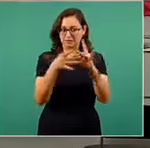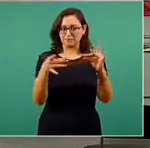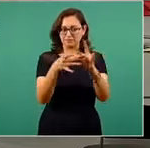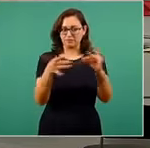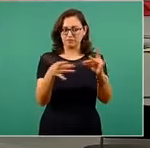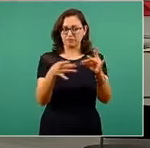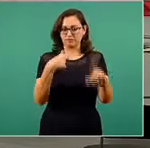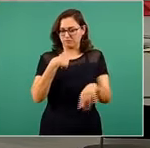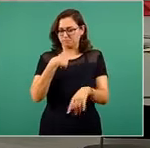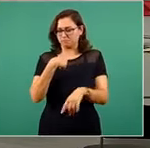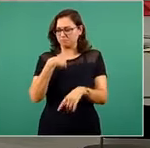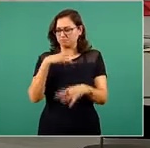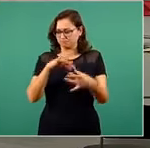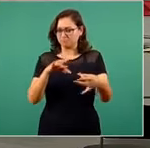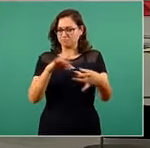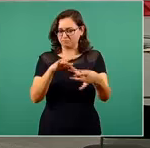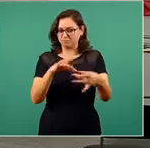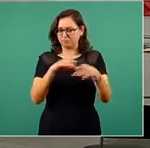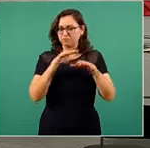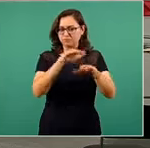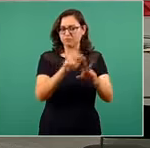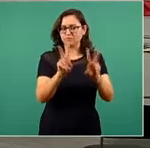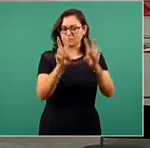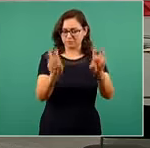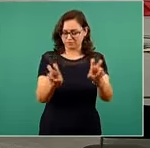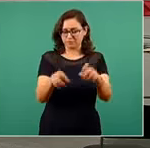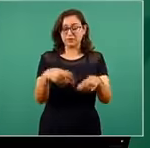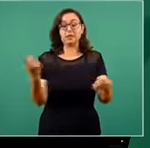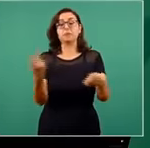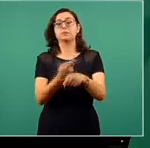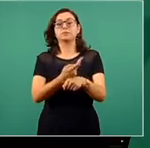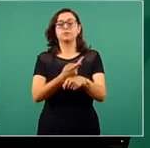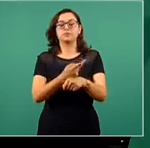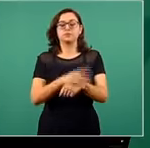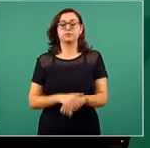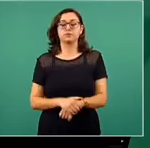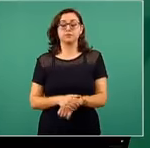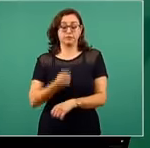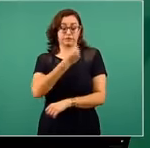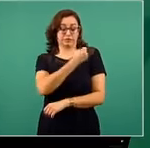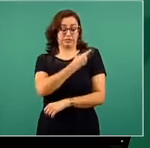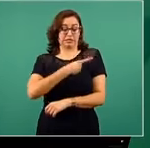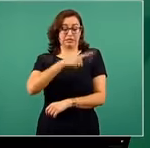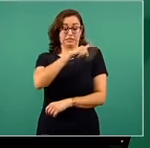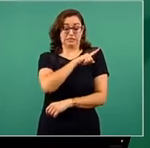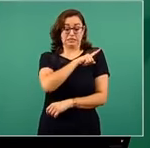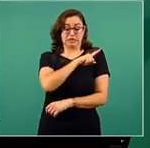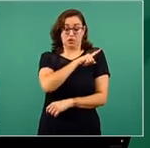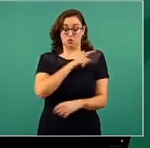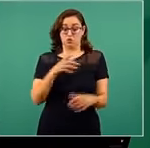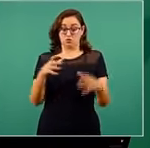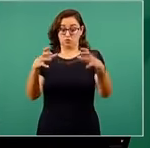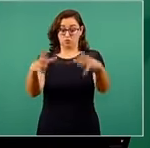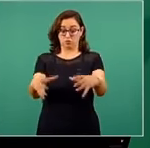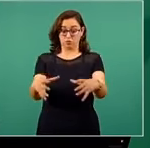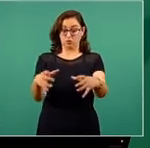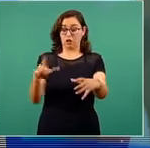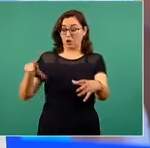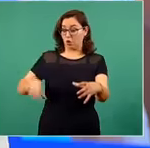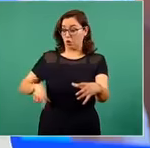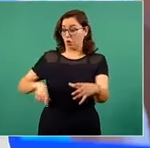académico comentábamos. Al separar el financiamiento de la provisión de servicios de salud,